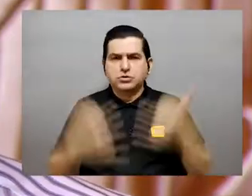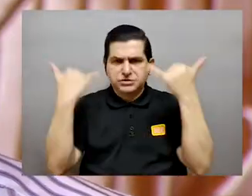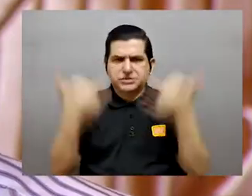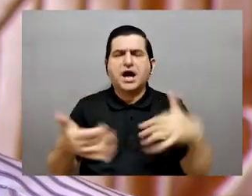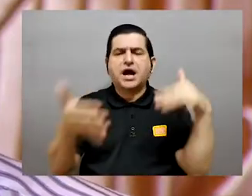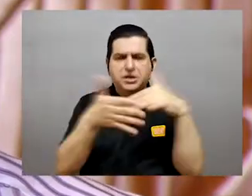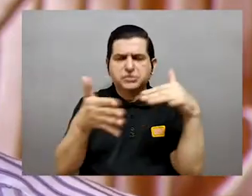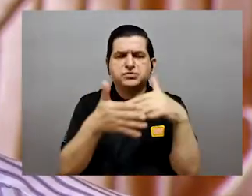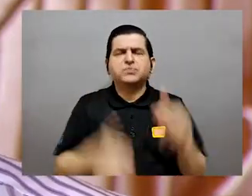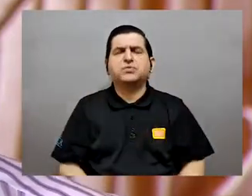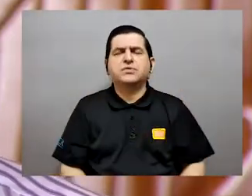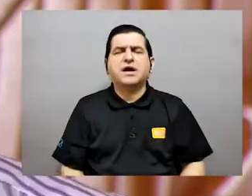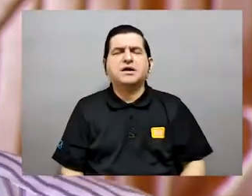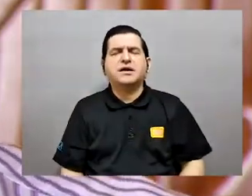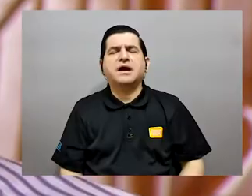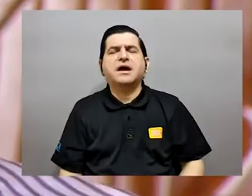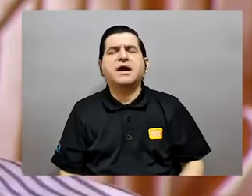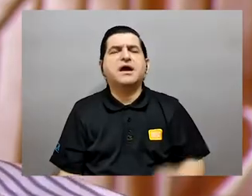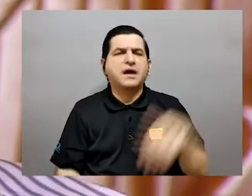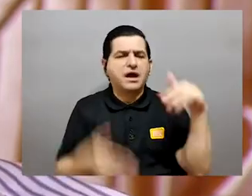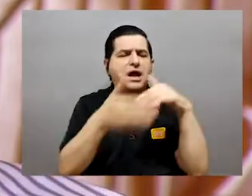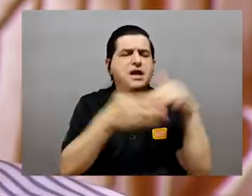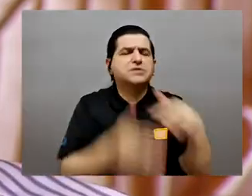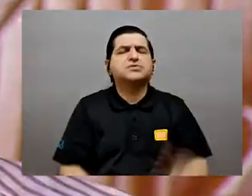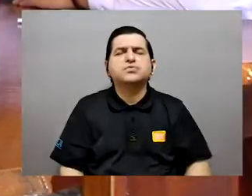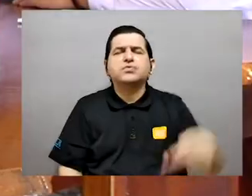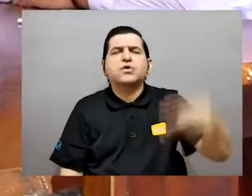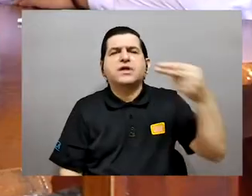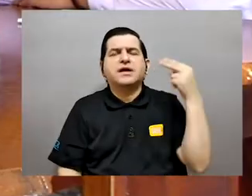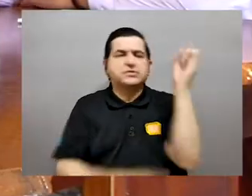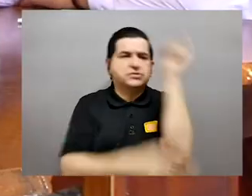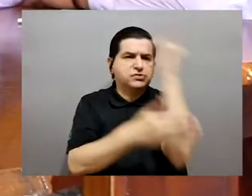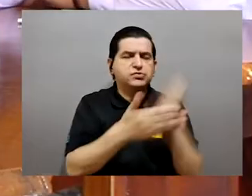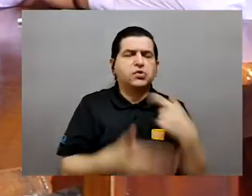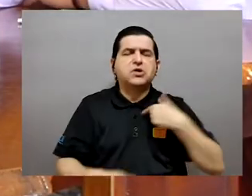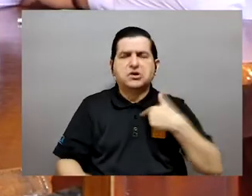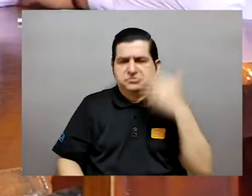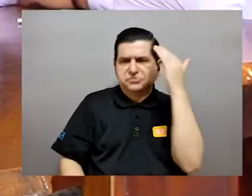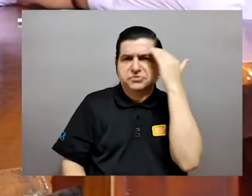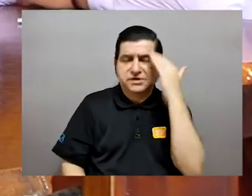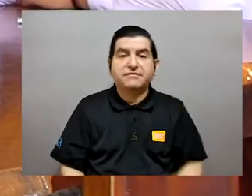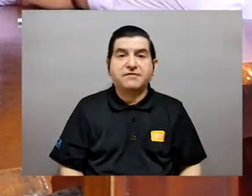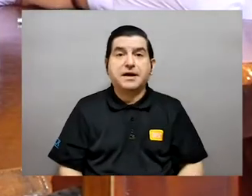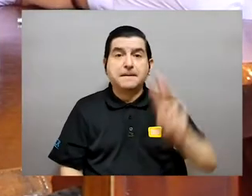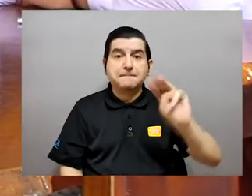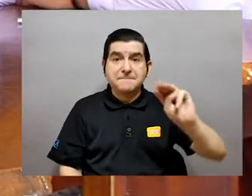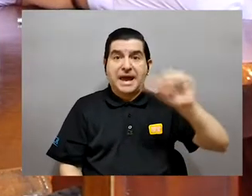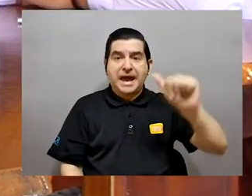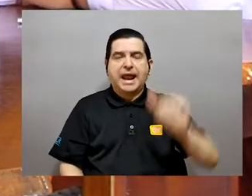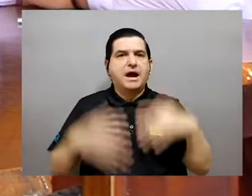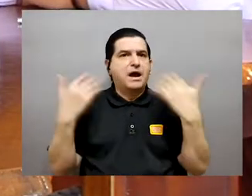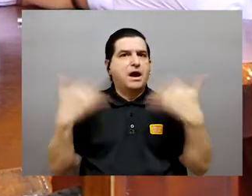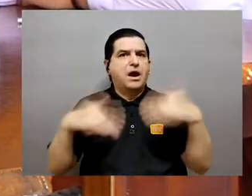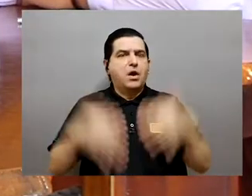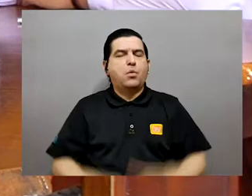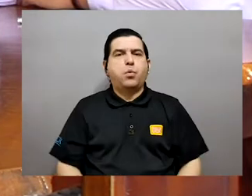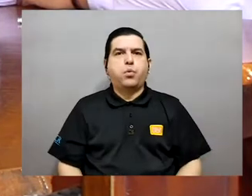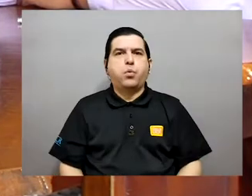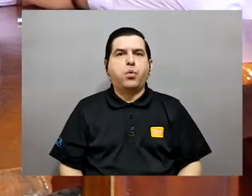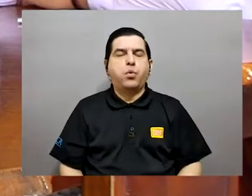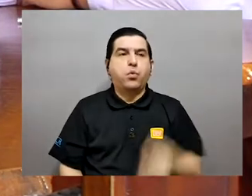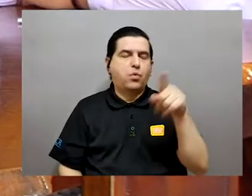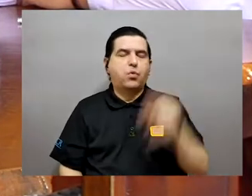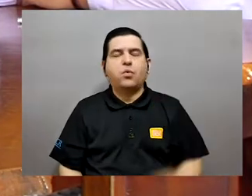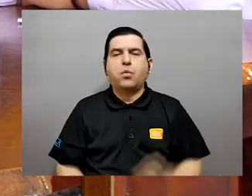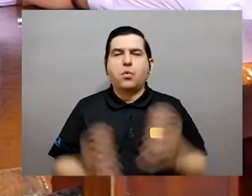es lo que me hace sentir un compromiso con mi país. Y yo digo, el arte tiene que tener algo que cambie todo